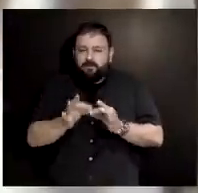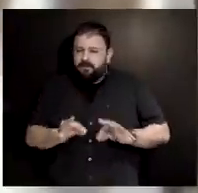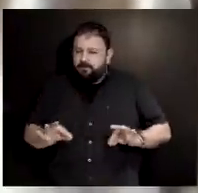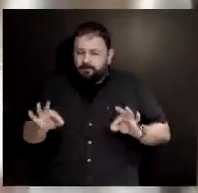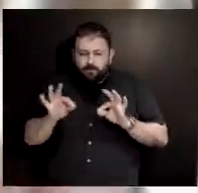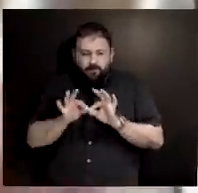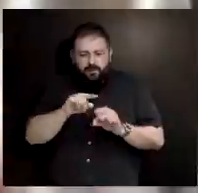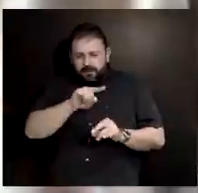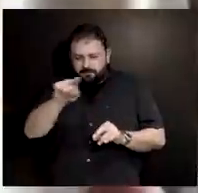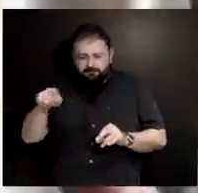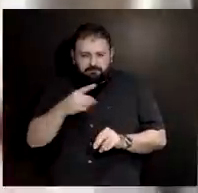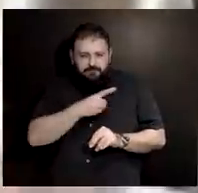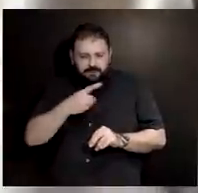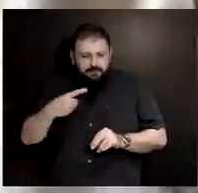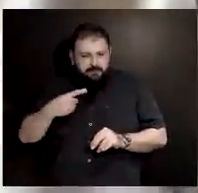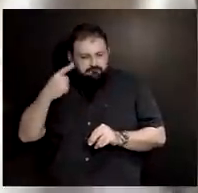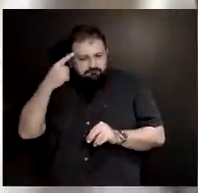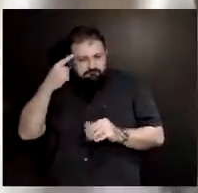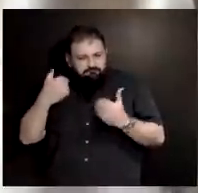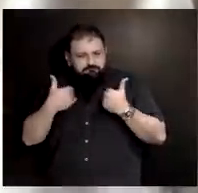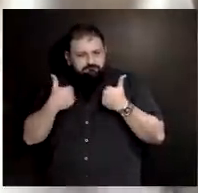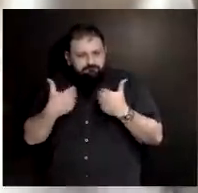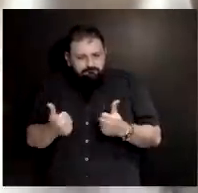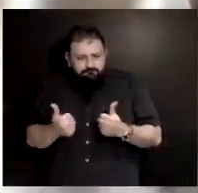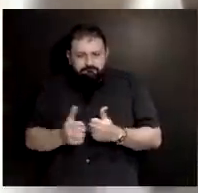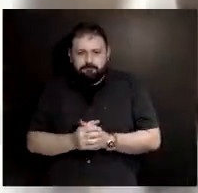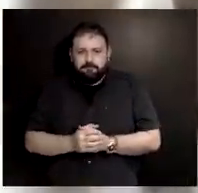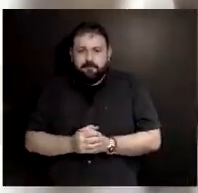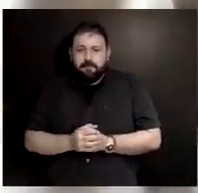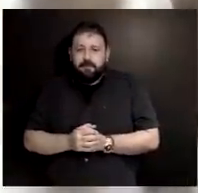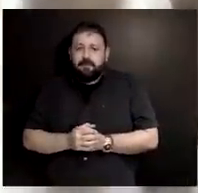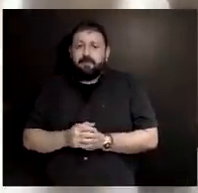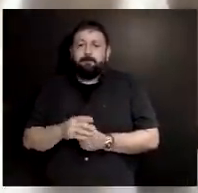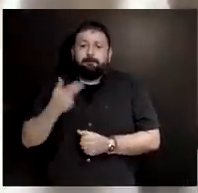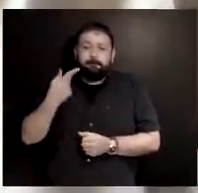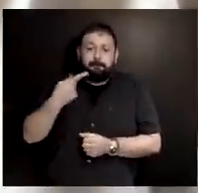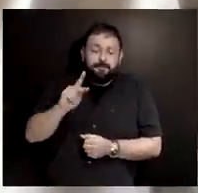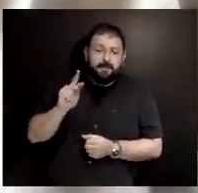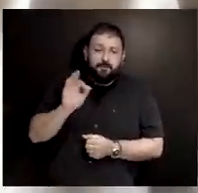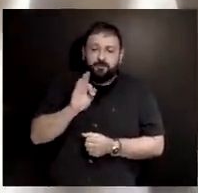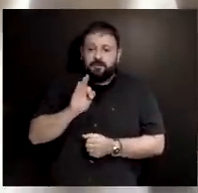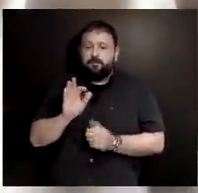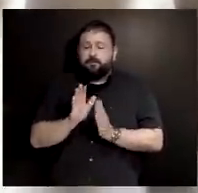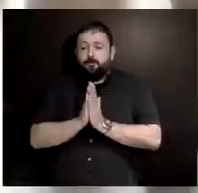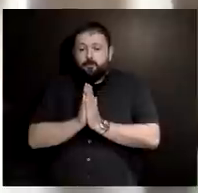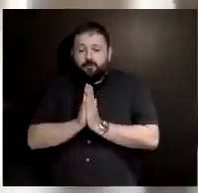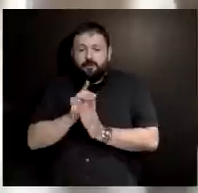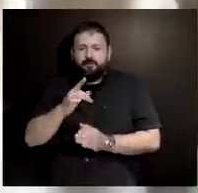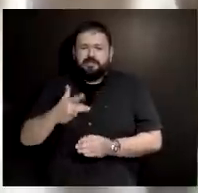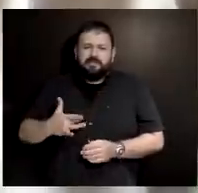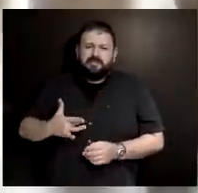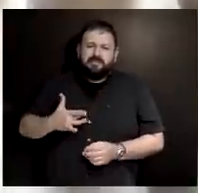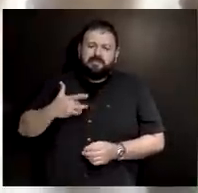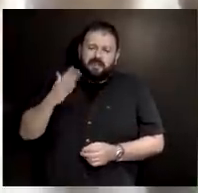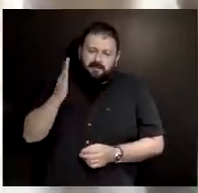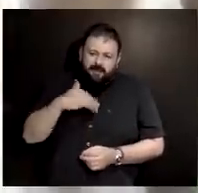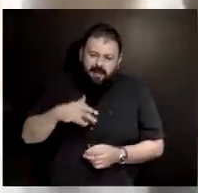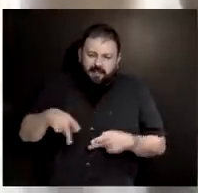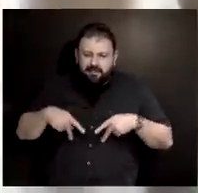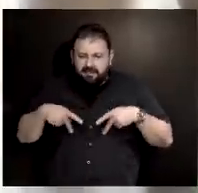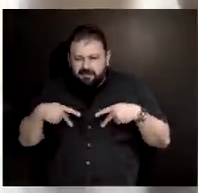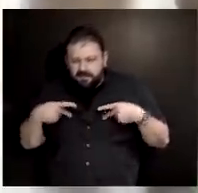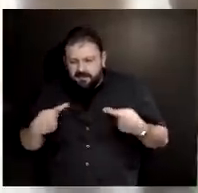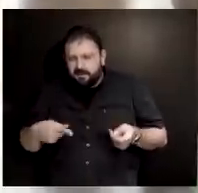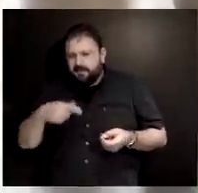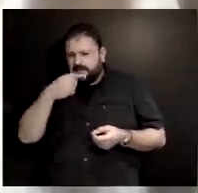por favor. Y creo que no está de más decirles, si se sienten mal antes de salir, por favor no vengan, obviamente si tienen